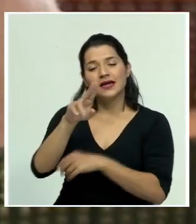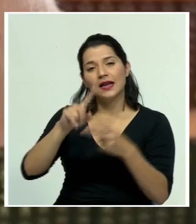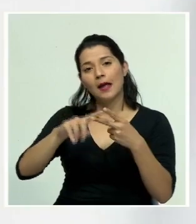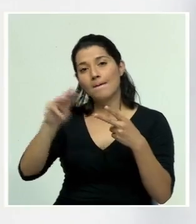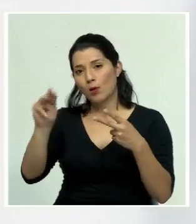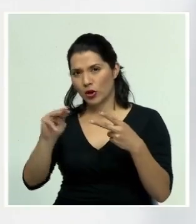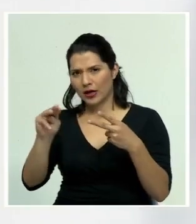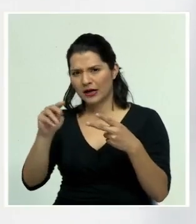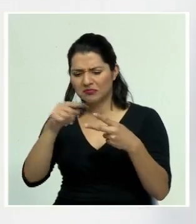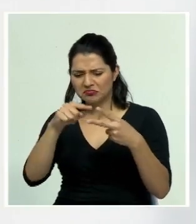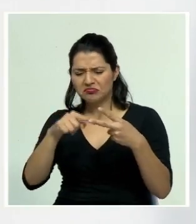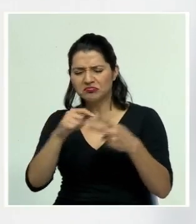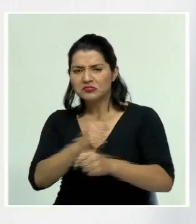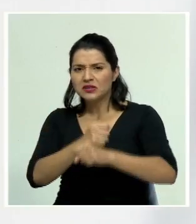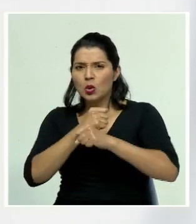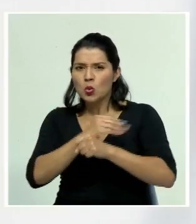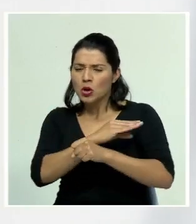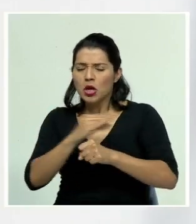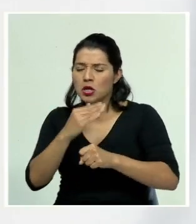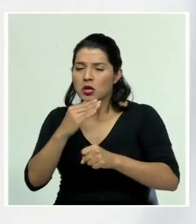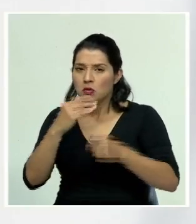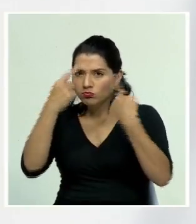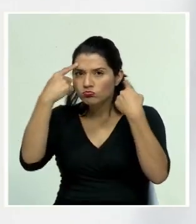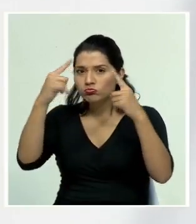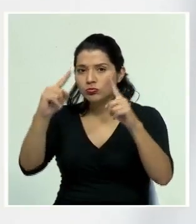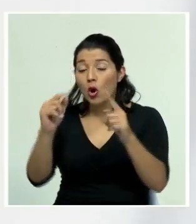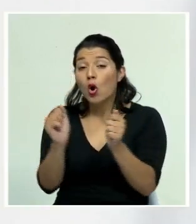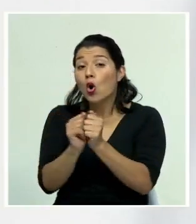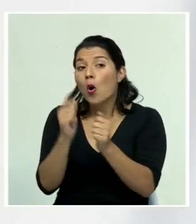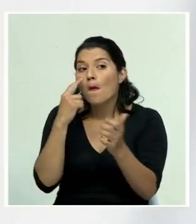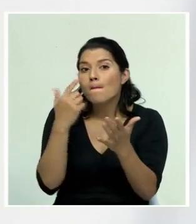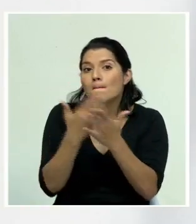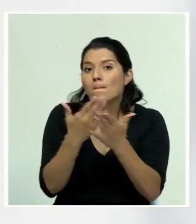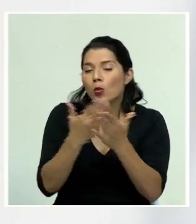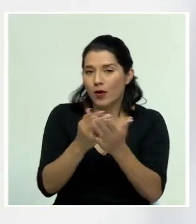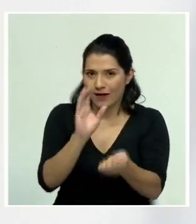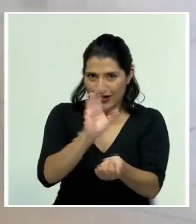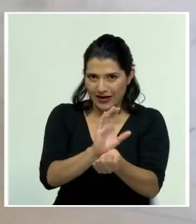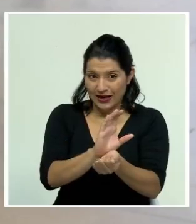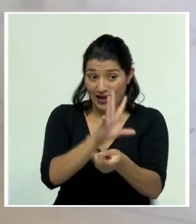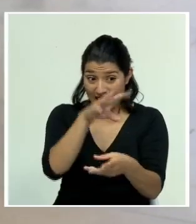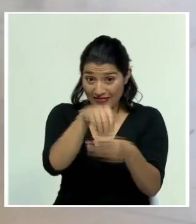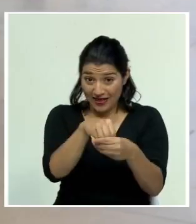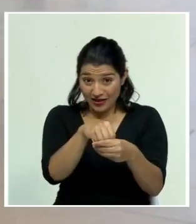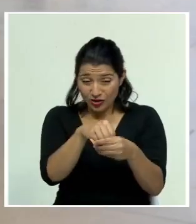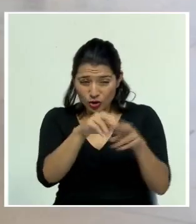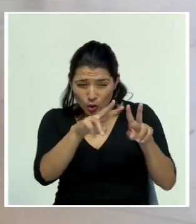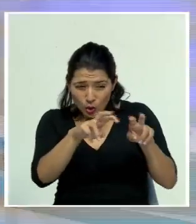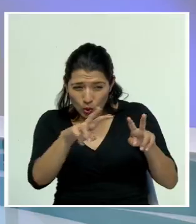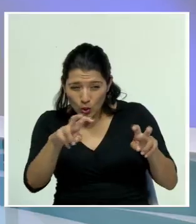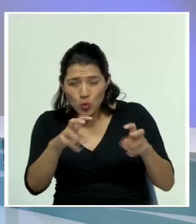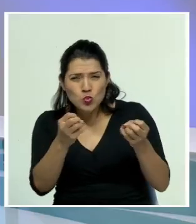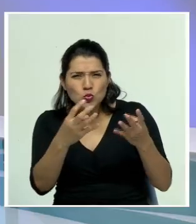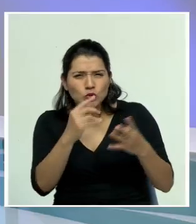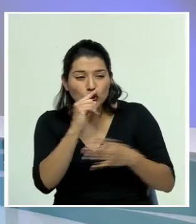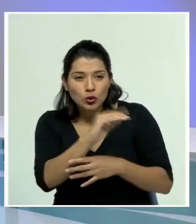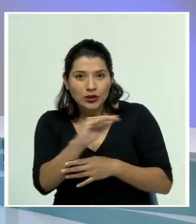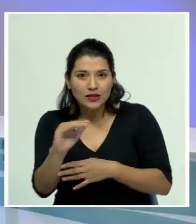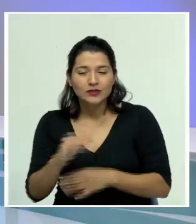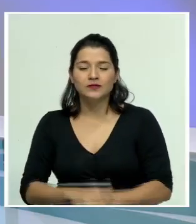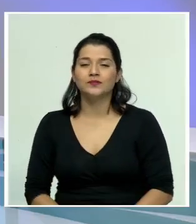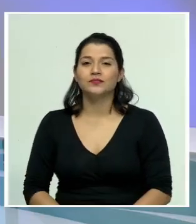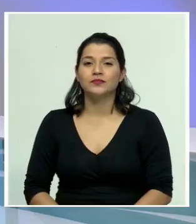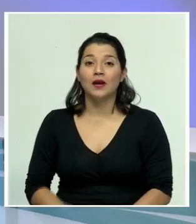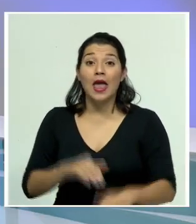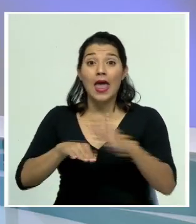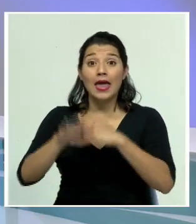su seguridad y efectividad por medio de pruebas clínicas que incluían a miles de niños inoculados. En